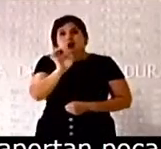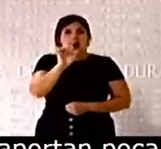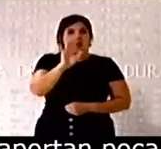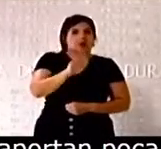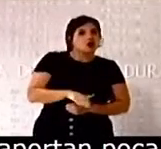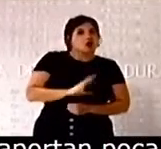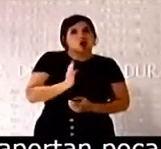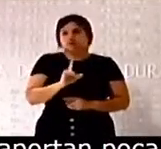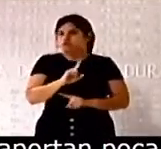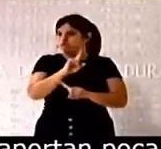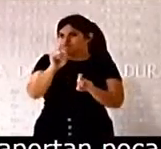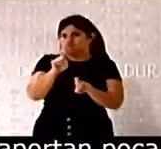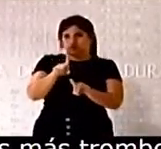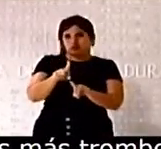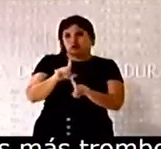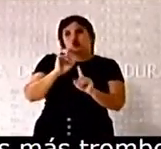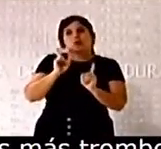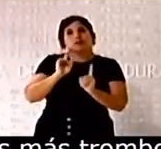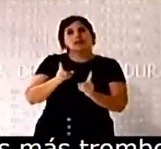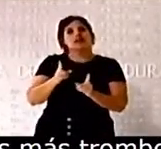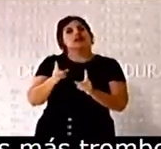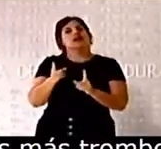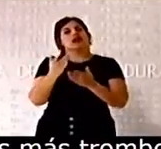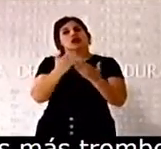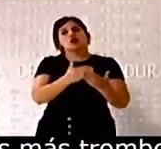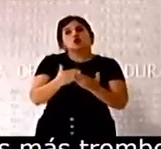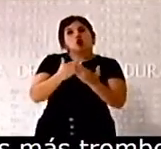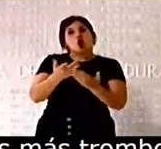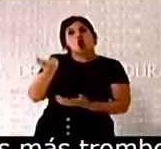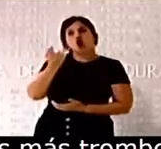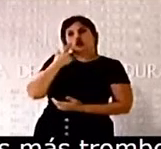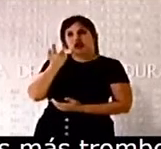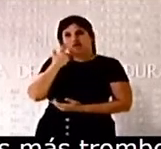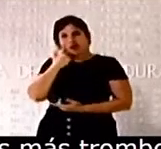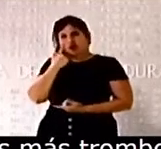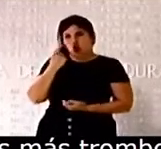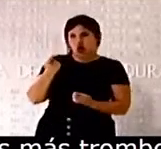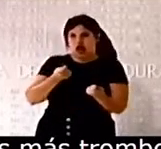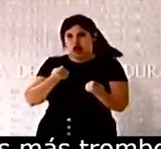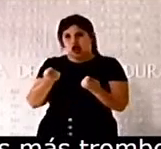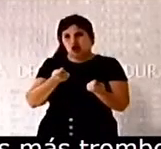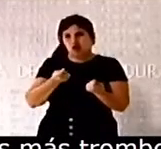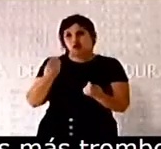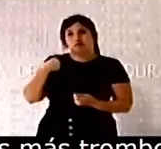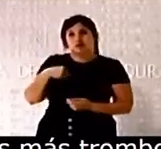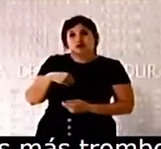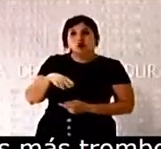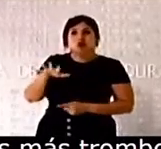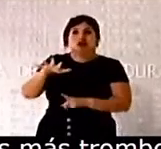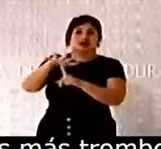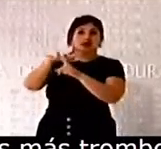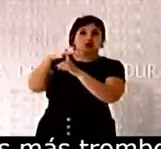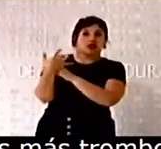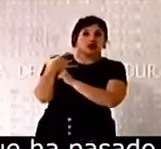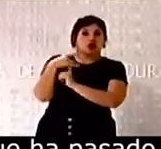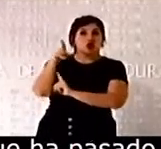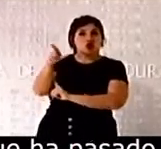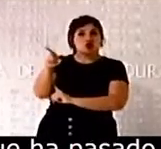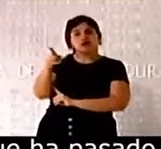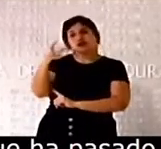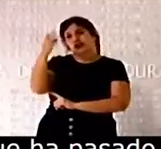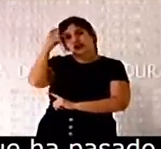Solo tenemos estudios observacionales, es un estudio observacional de lo que ha pasado en vivo y en directo en el Reino Unido,